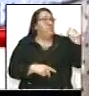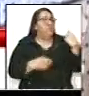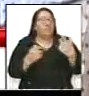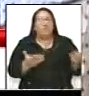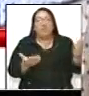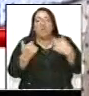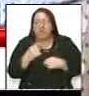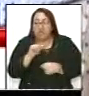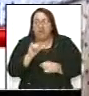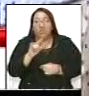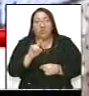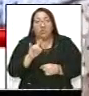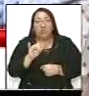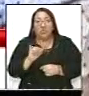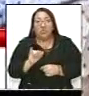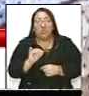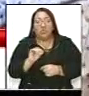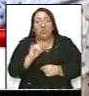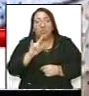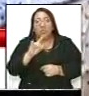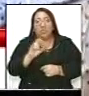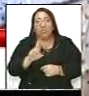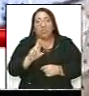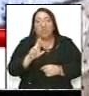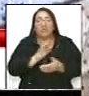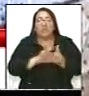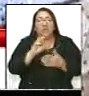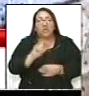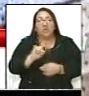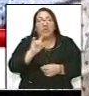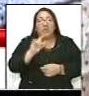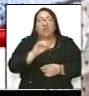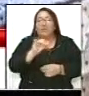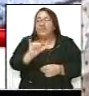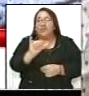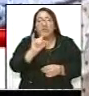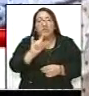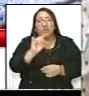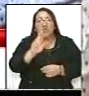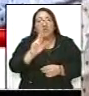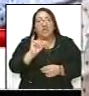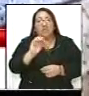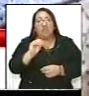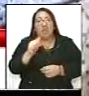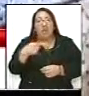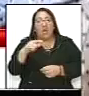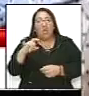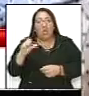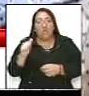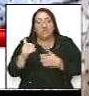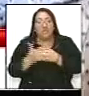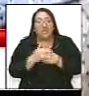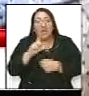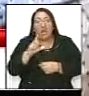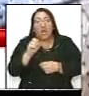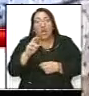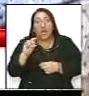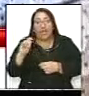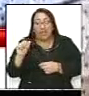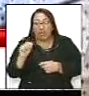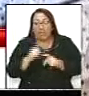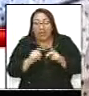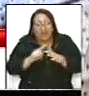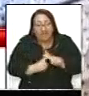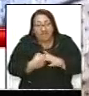de donde él venía, que es Yurimaguas, una ciudad muy cerca a San Martín, perteneciente a la región Loreto. Y desde el